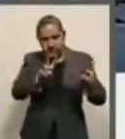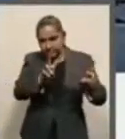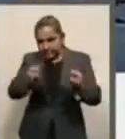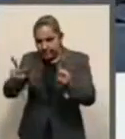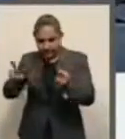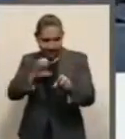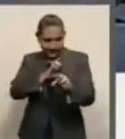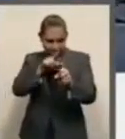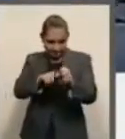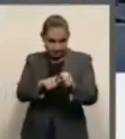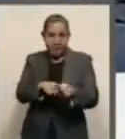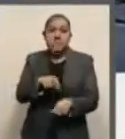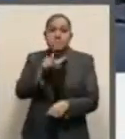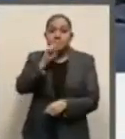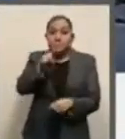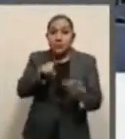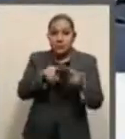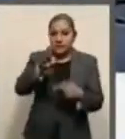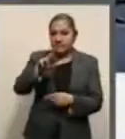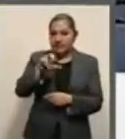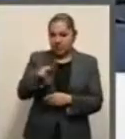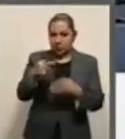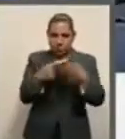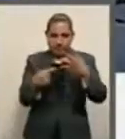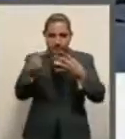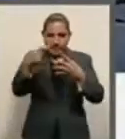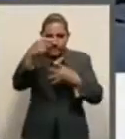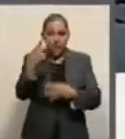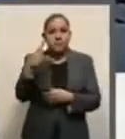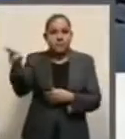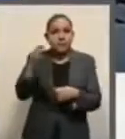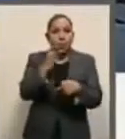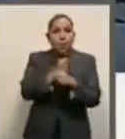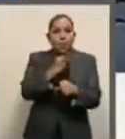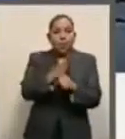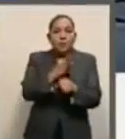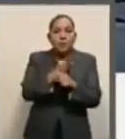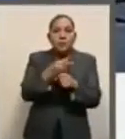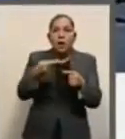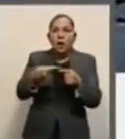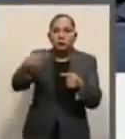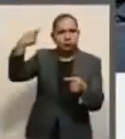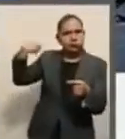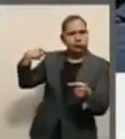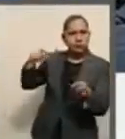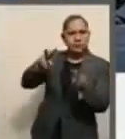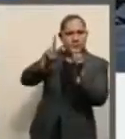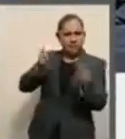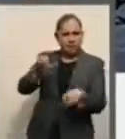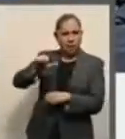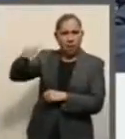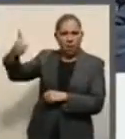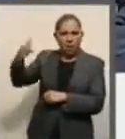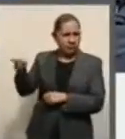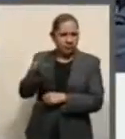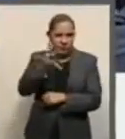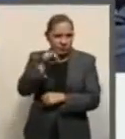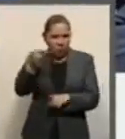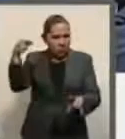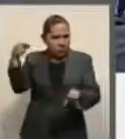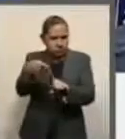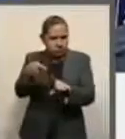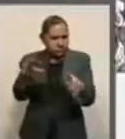la denominación expresa en las fracciones anteriores pero ya se pasó a una receta anterior que no es tema de esta reserva